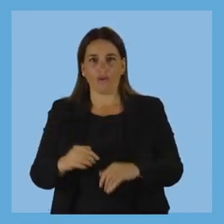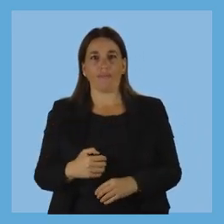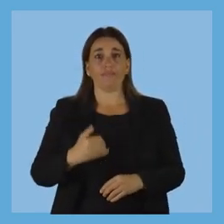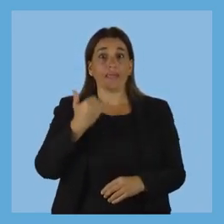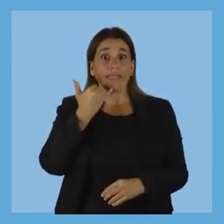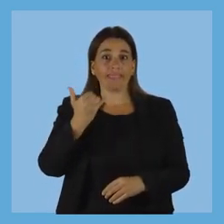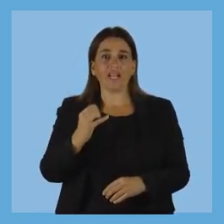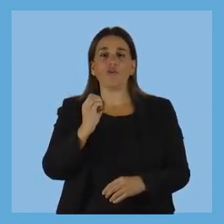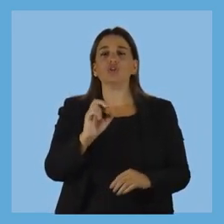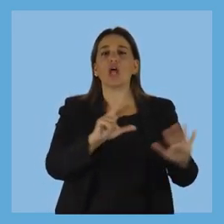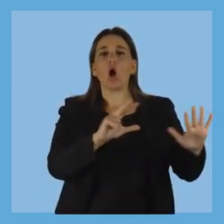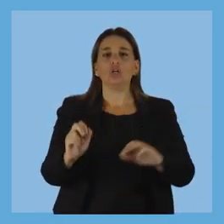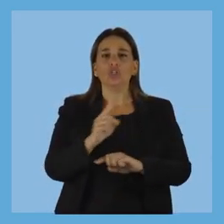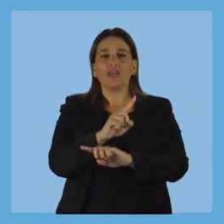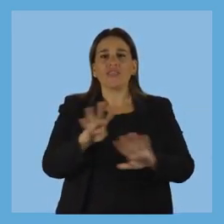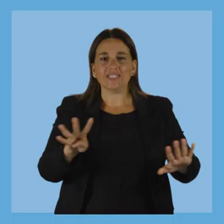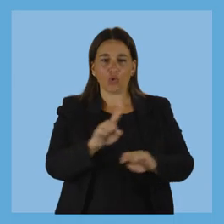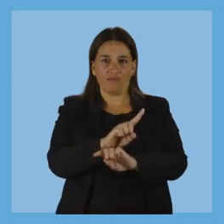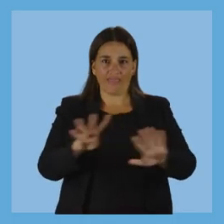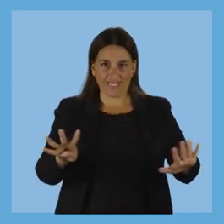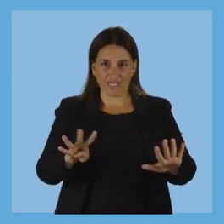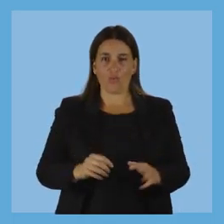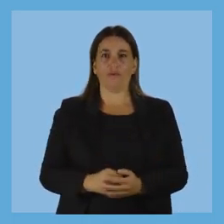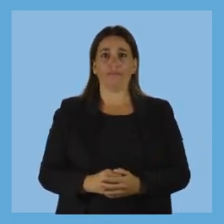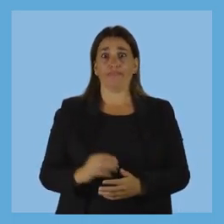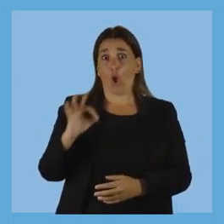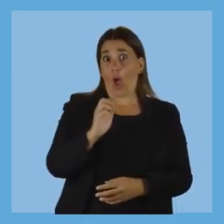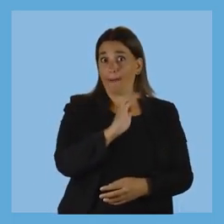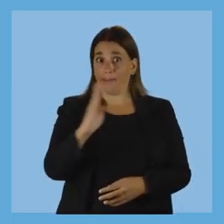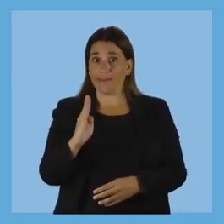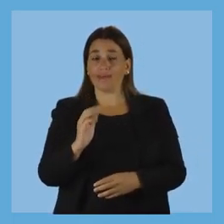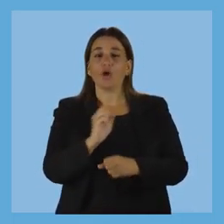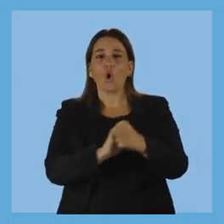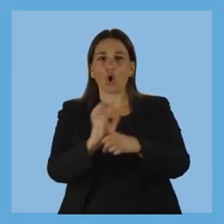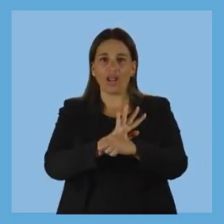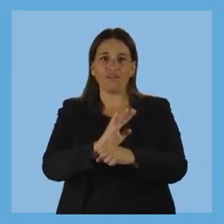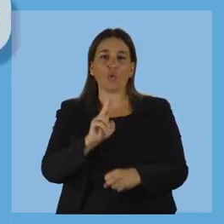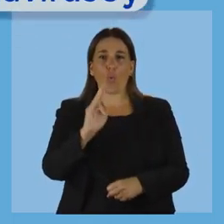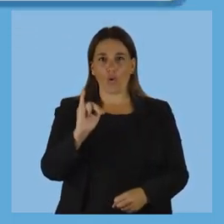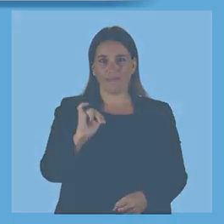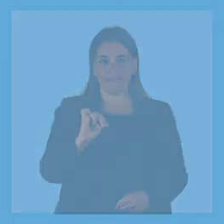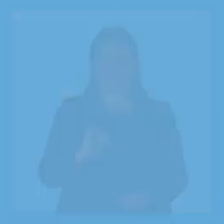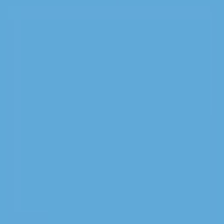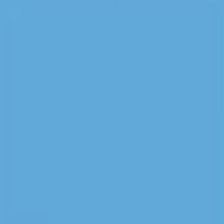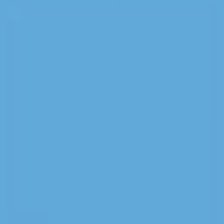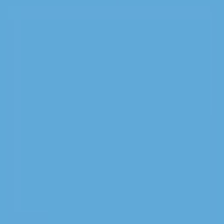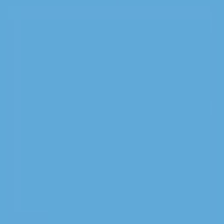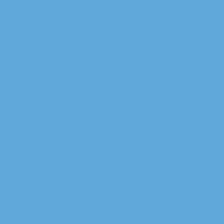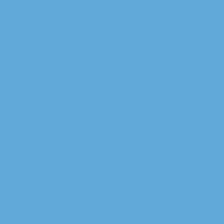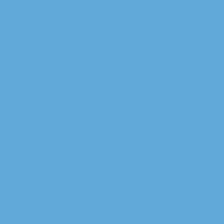098-999-999, por teléfono en el 0800-1919 o en la app Coronavirus UI.